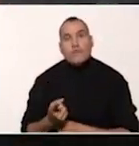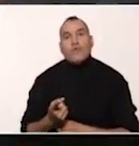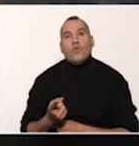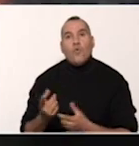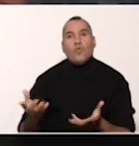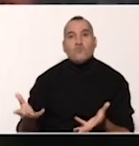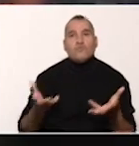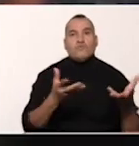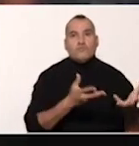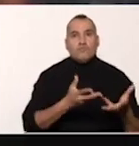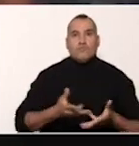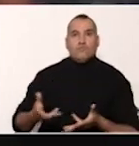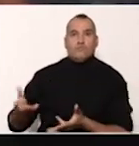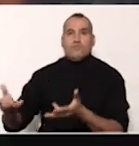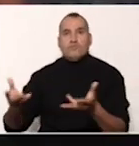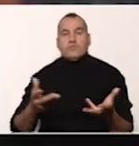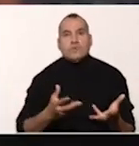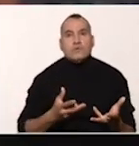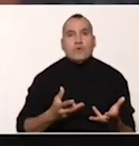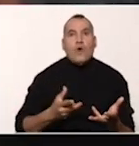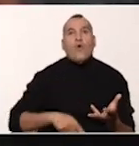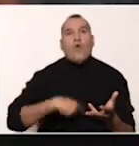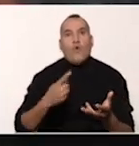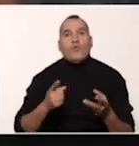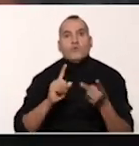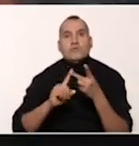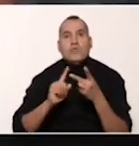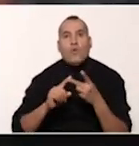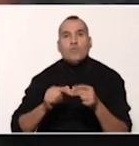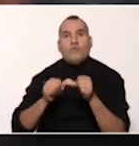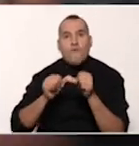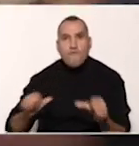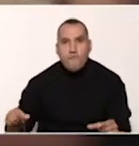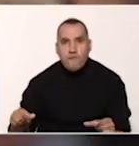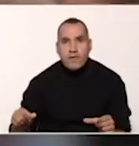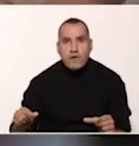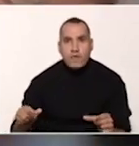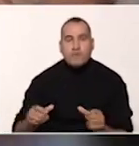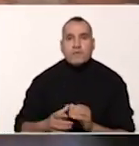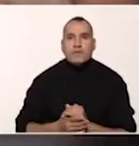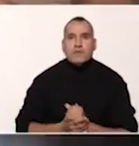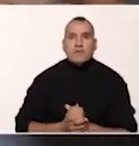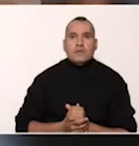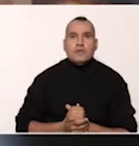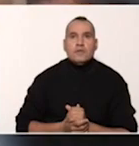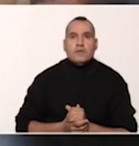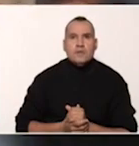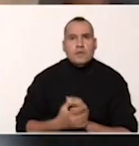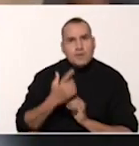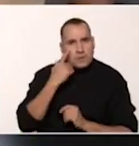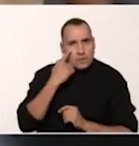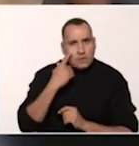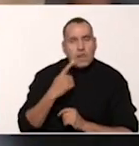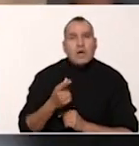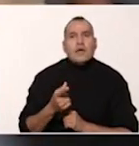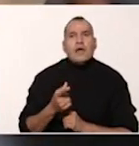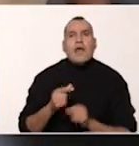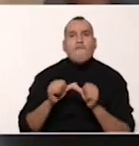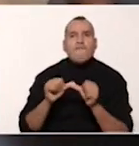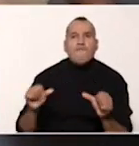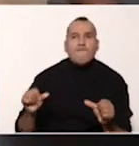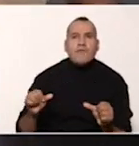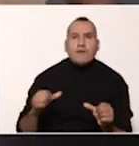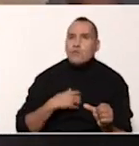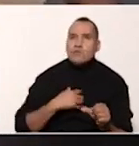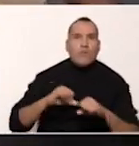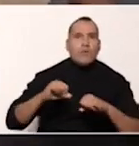El portátil es aquel que se puede trasladar o mover de un lugar a otro. El fijo, como su nombre lo indica, es fijo, no se